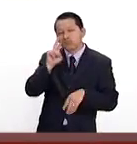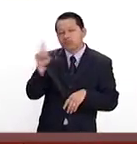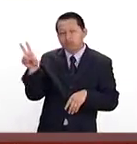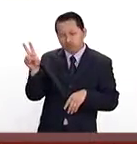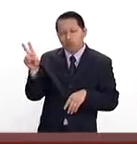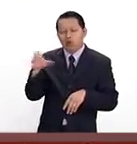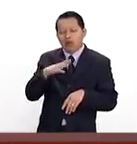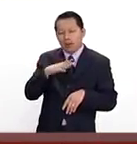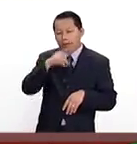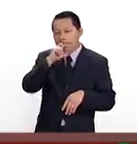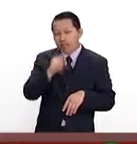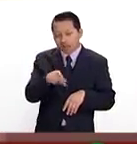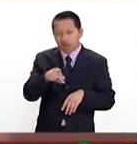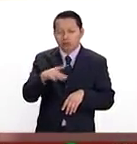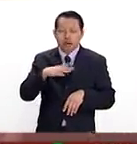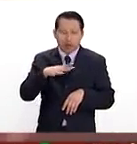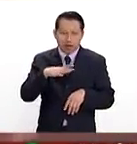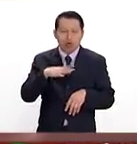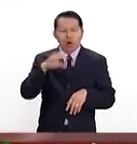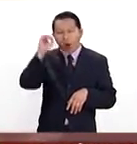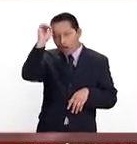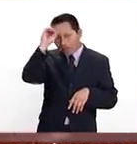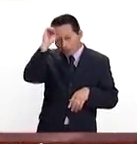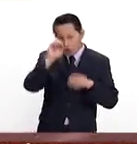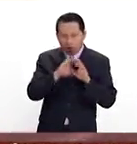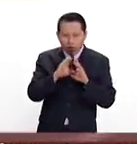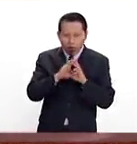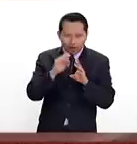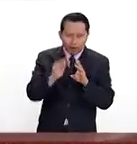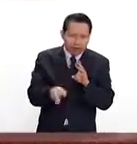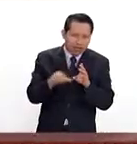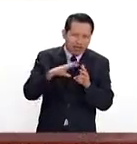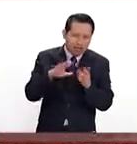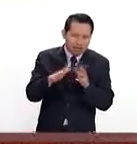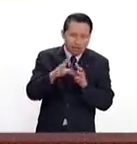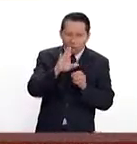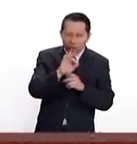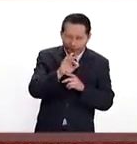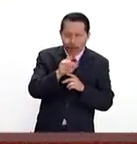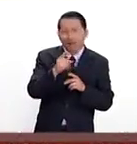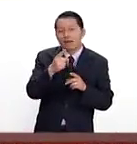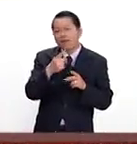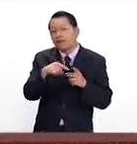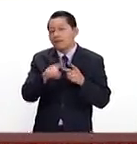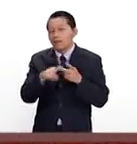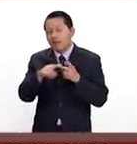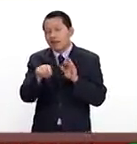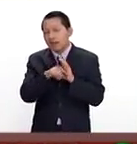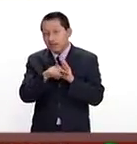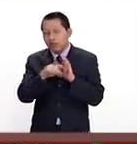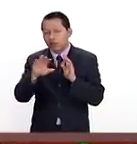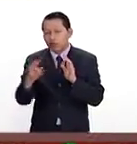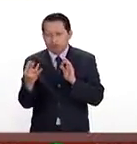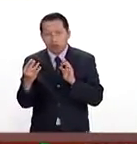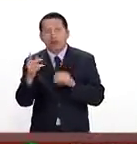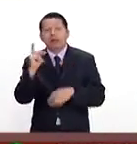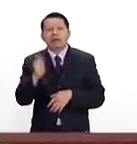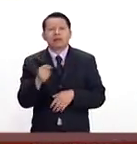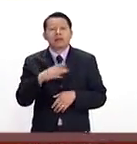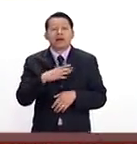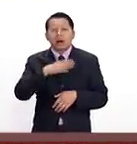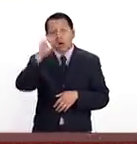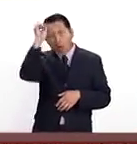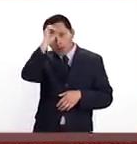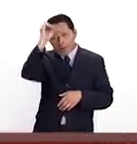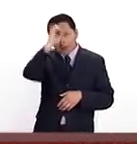digamos, una opinión que se parece mucho a la aprobación, de 40 contra una desfavorable de 54. Es decir, la opinión